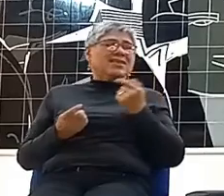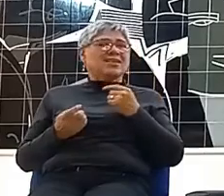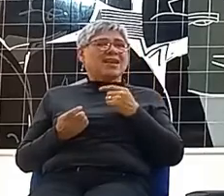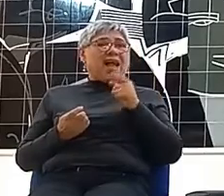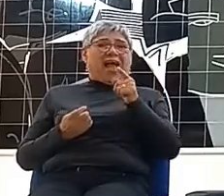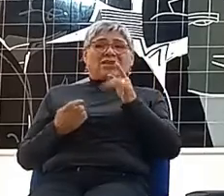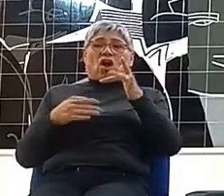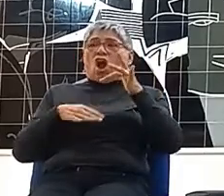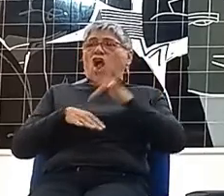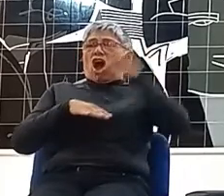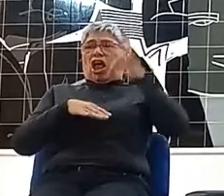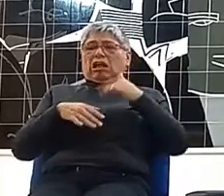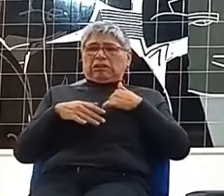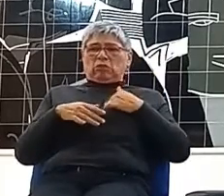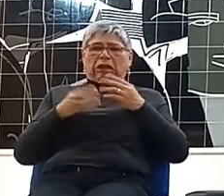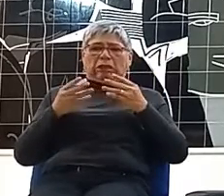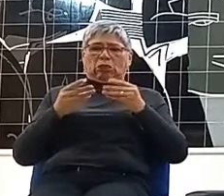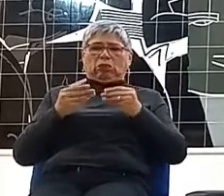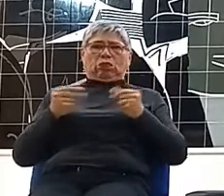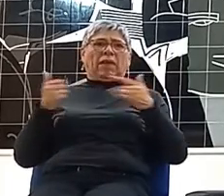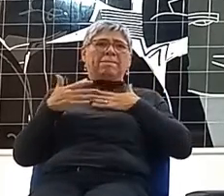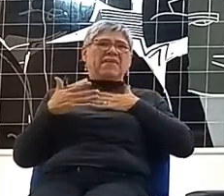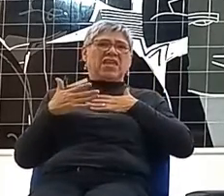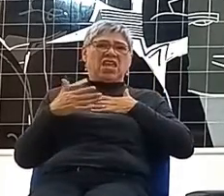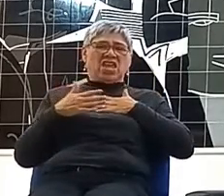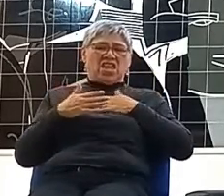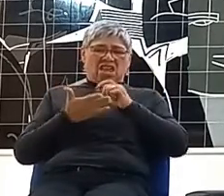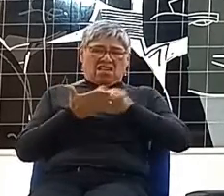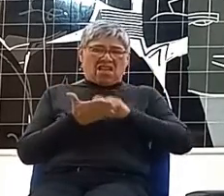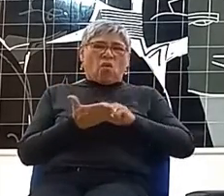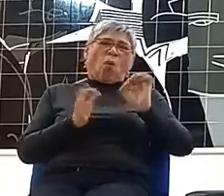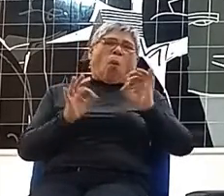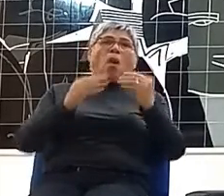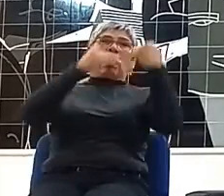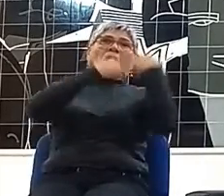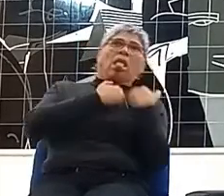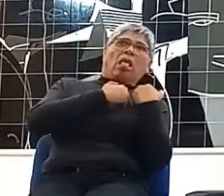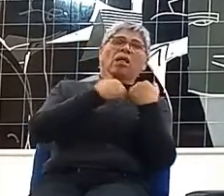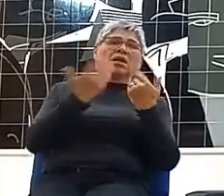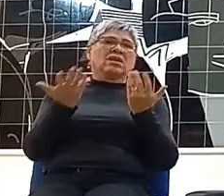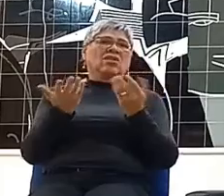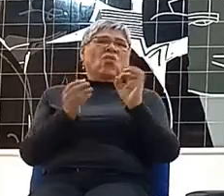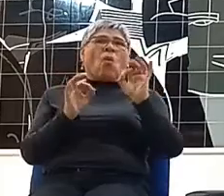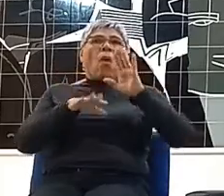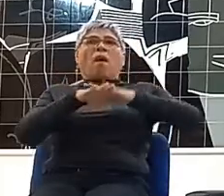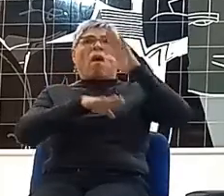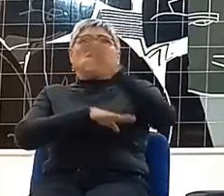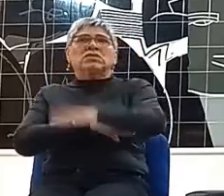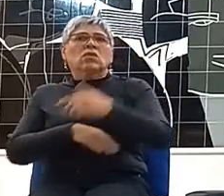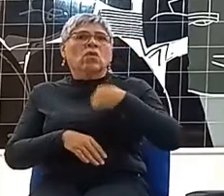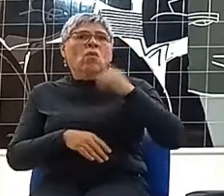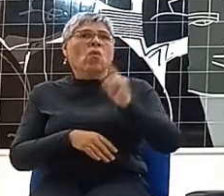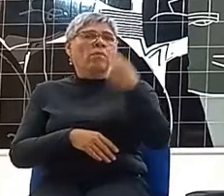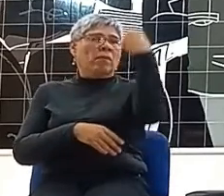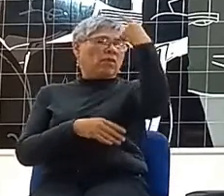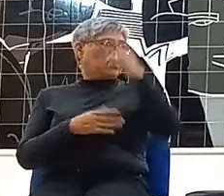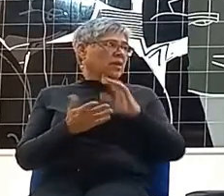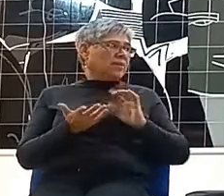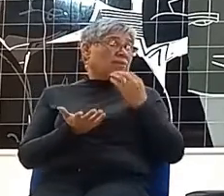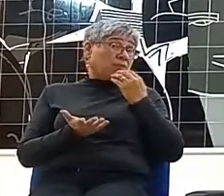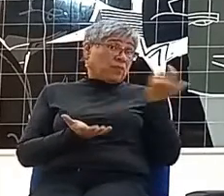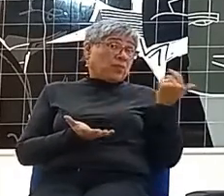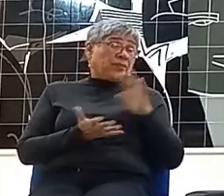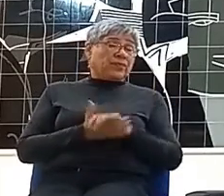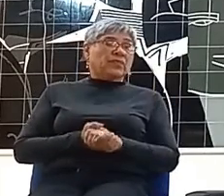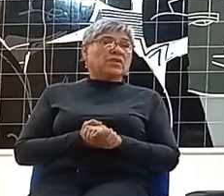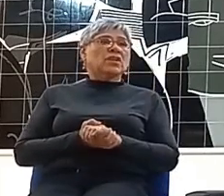puede contaminar su obra o que asumir algún compromiso puede traerle alguna consecuencia. No es el caso tuyo, por supuesto,